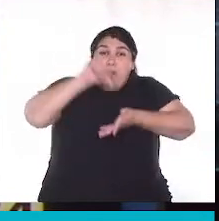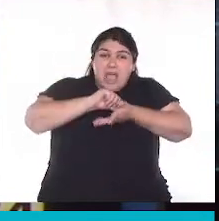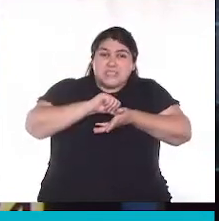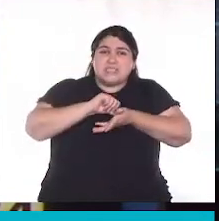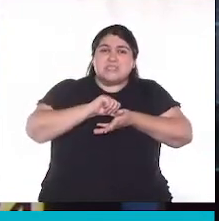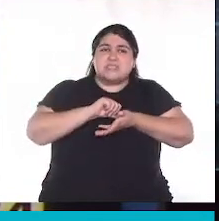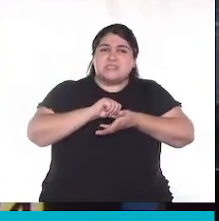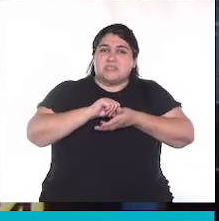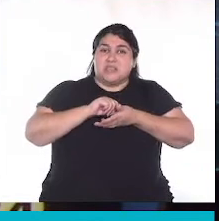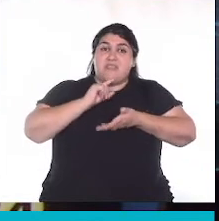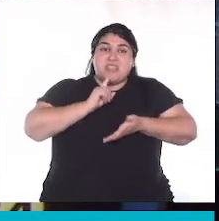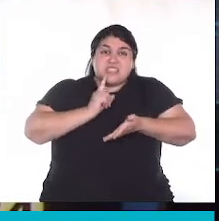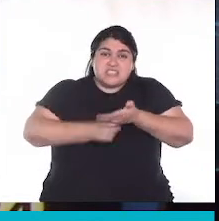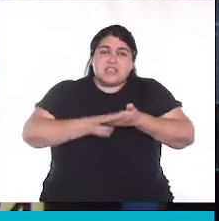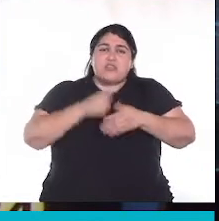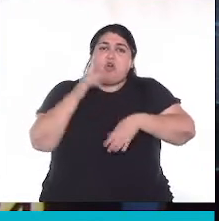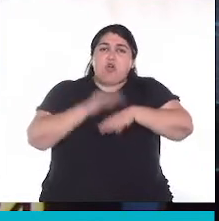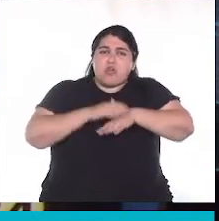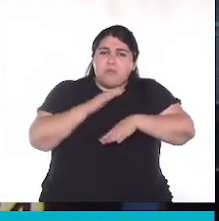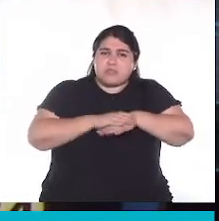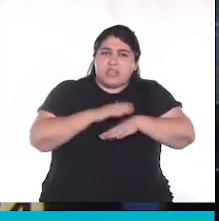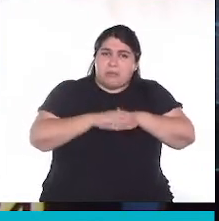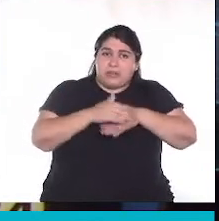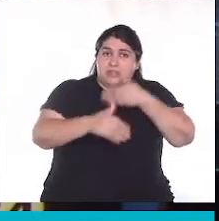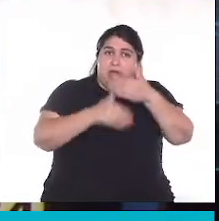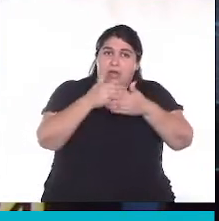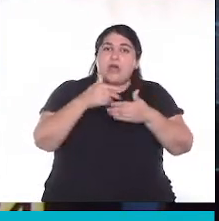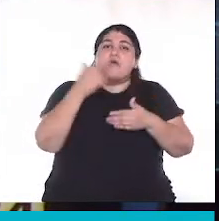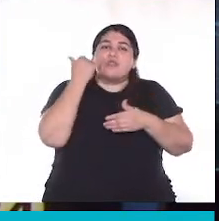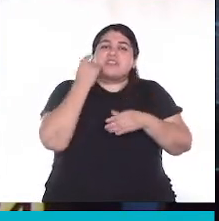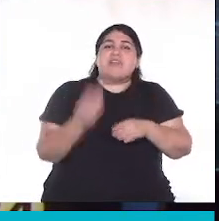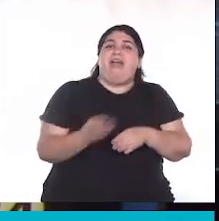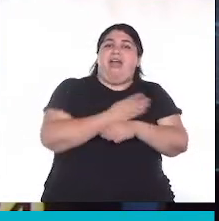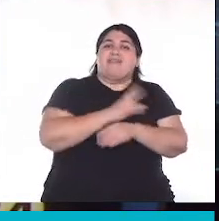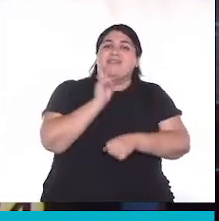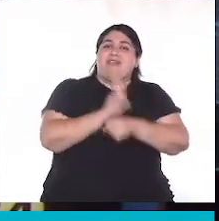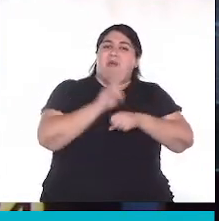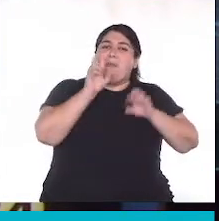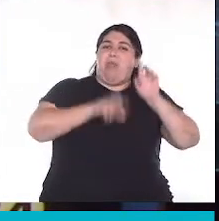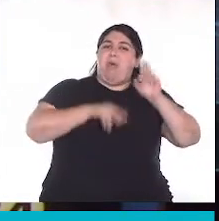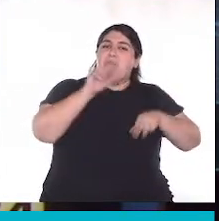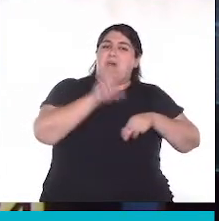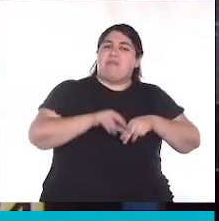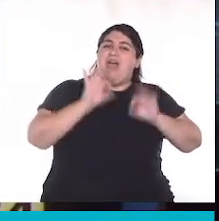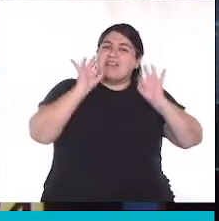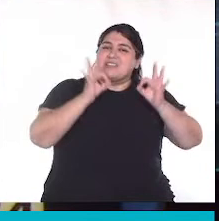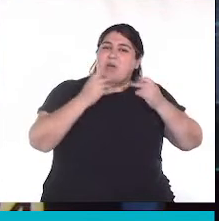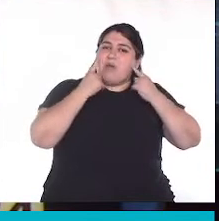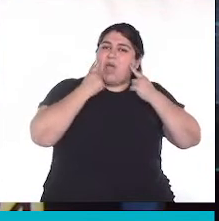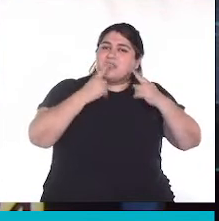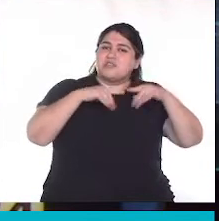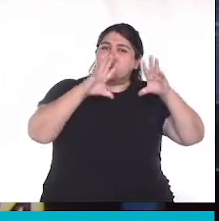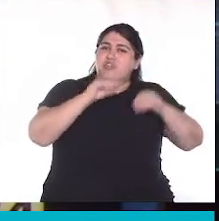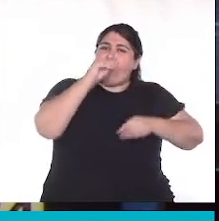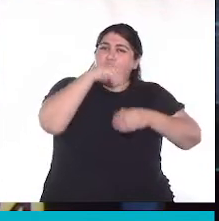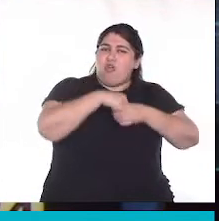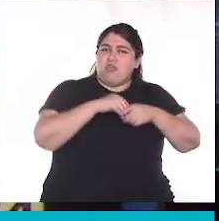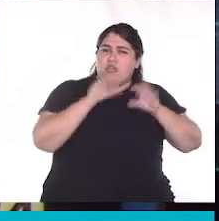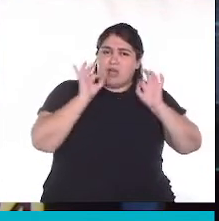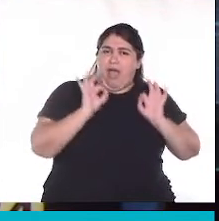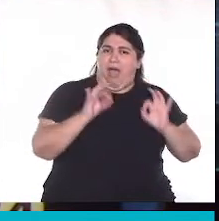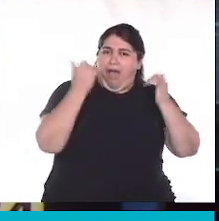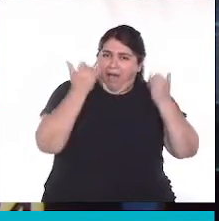del consumo responsable es porque ya saldaron la cuestión de la prevención y ya tienen un abordaje integral de prevención y